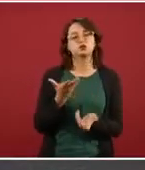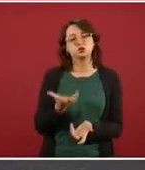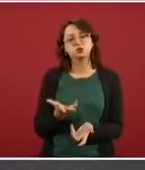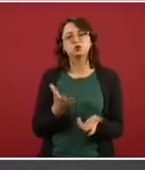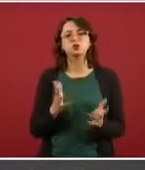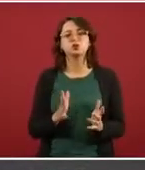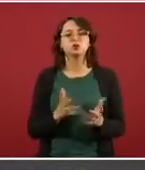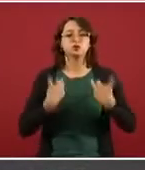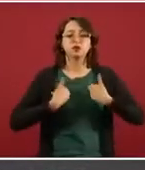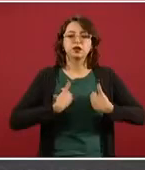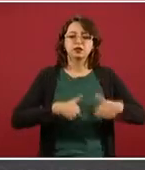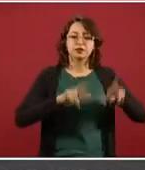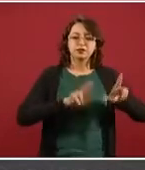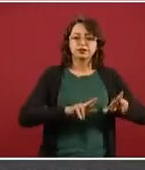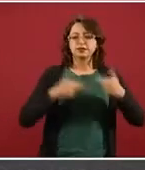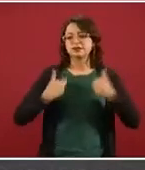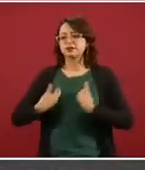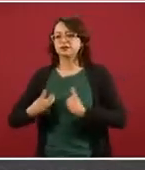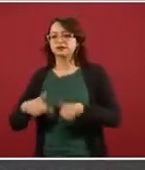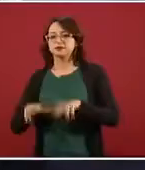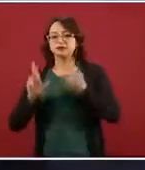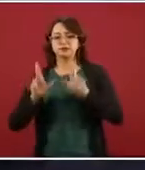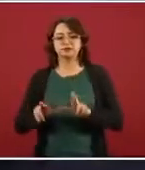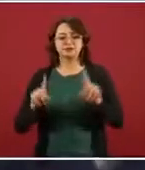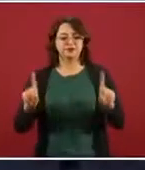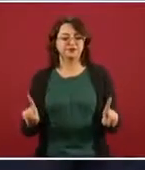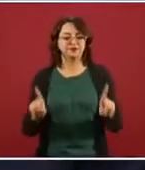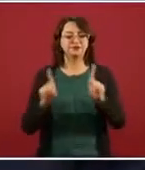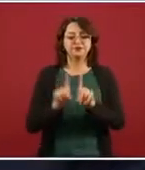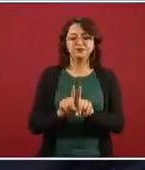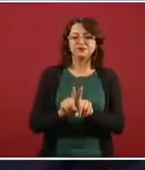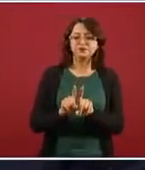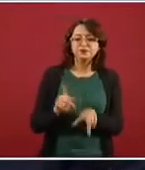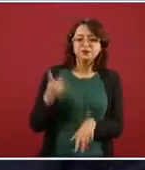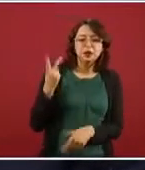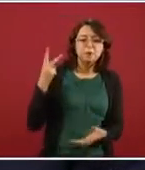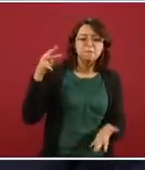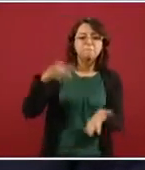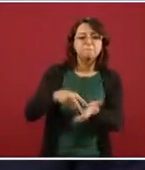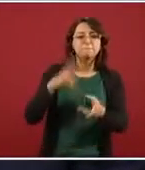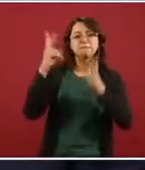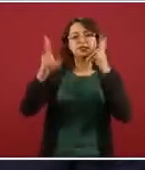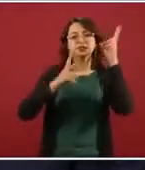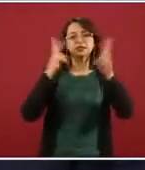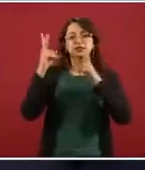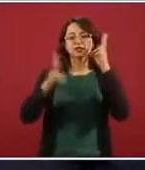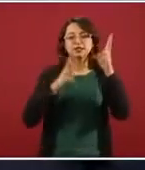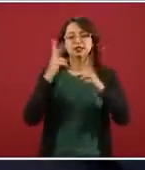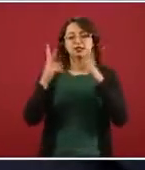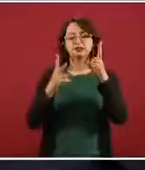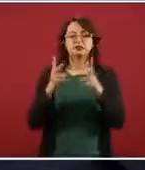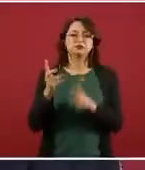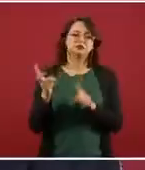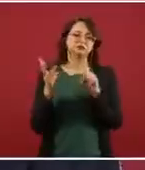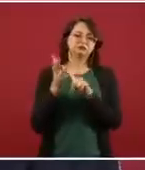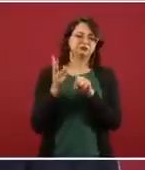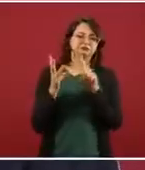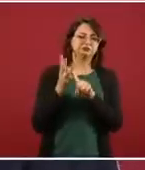un representante de Estados Unidos, un representante de México, ¿sí?, y un tercero,